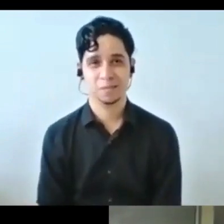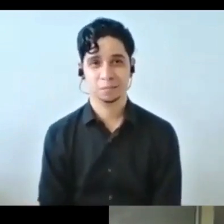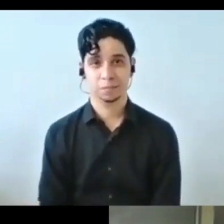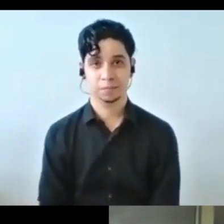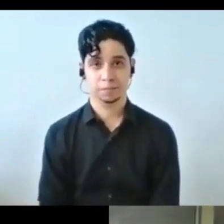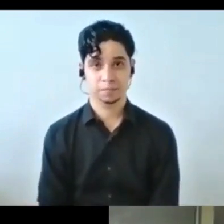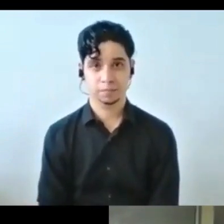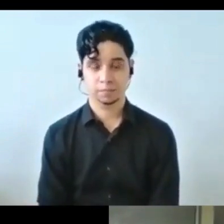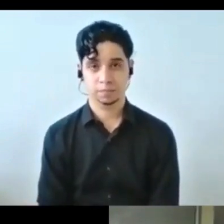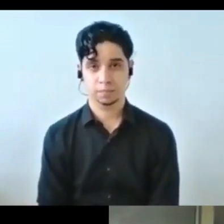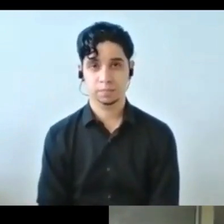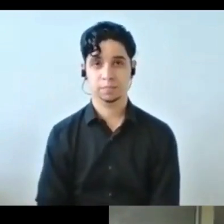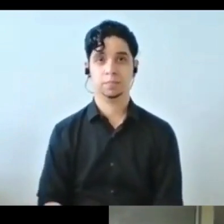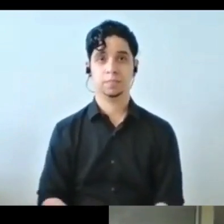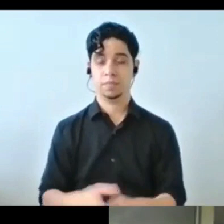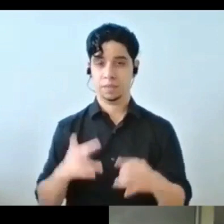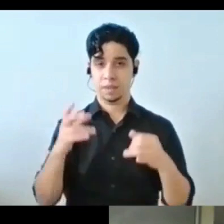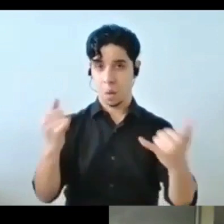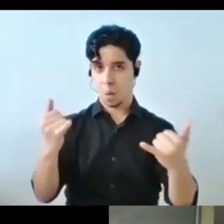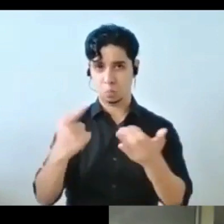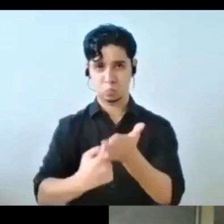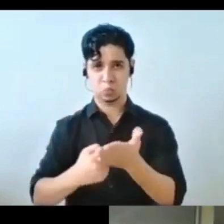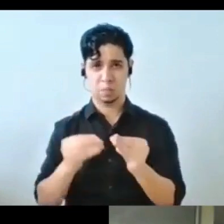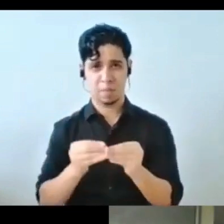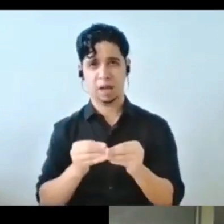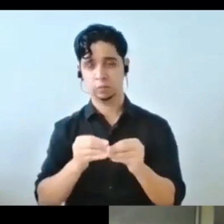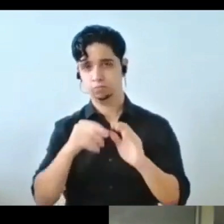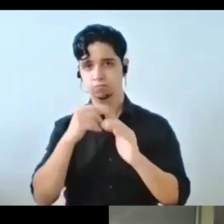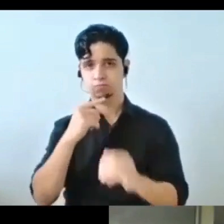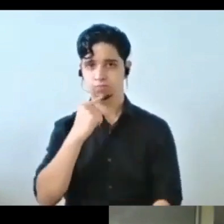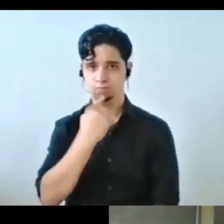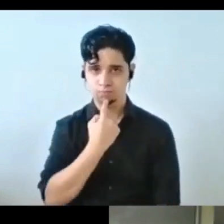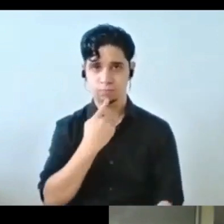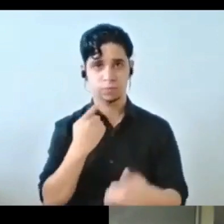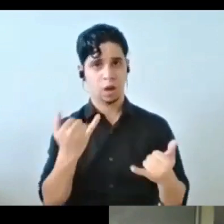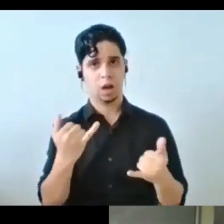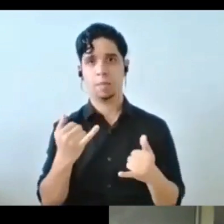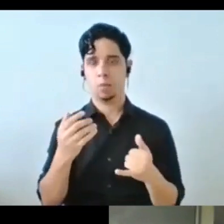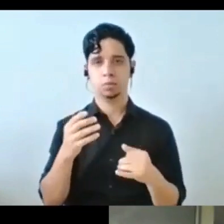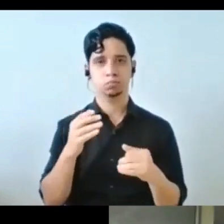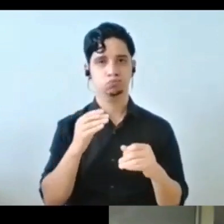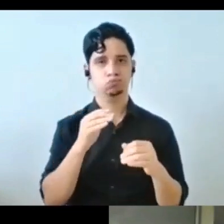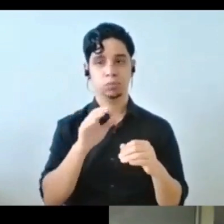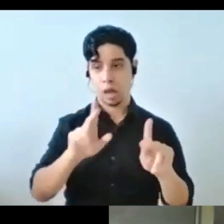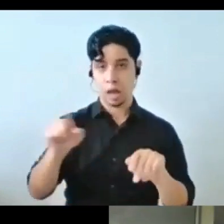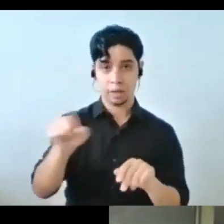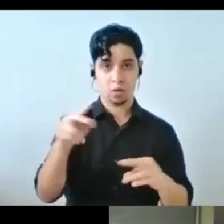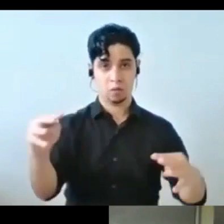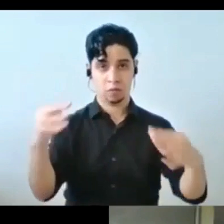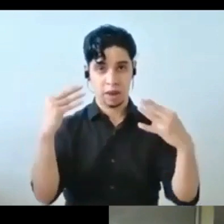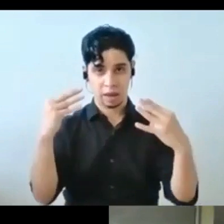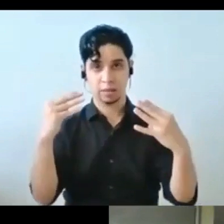Mira, no, pero ahora cosas más serias, ¿verdad? Pues vamos a hablar un poquito, vamos a recordar de nuevo, ¿verdad? A los que nos están viendo,